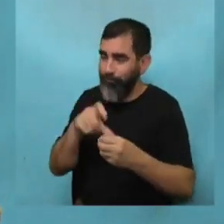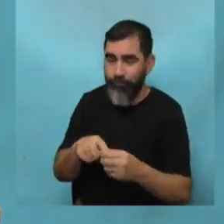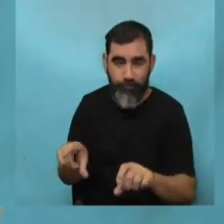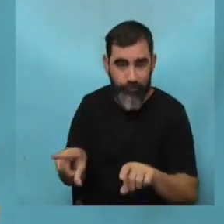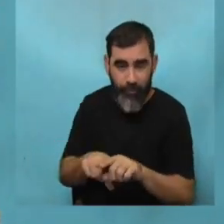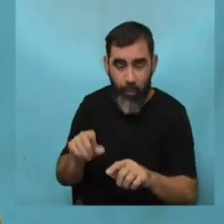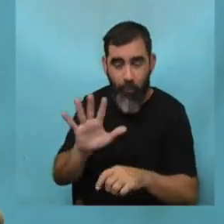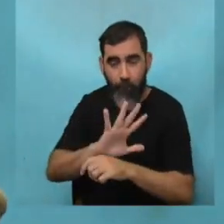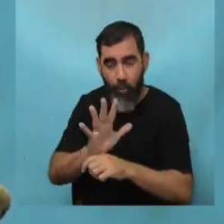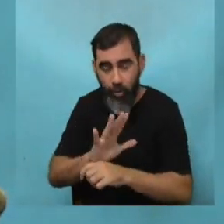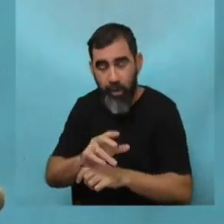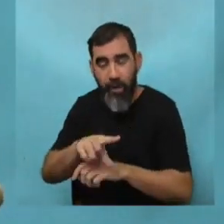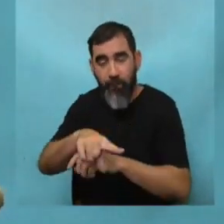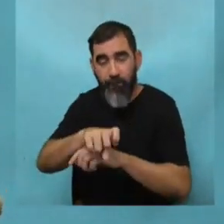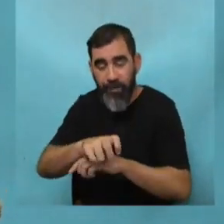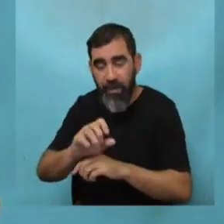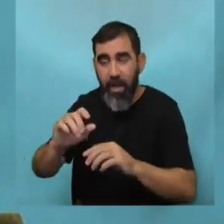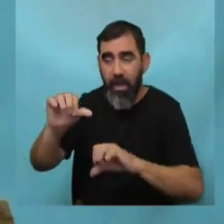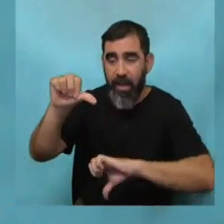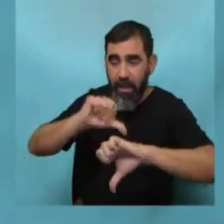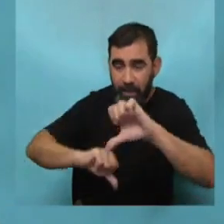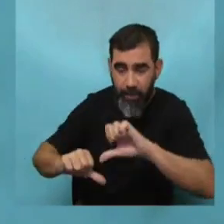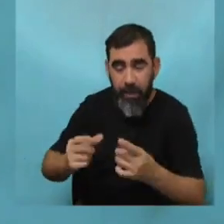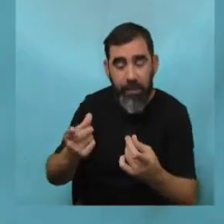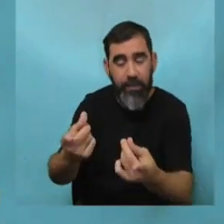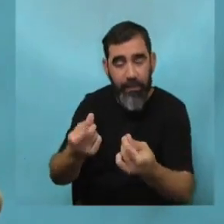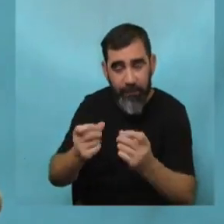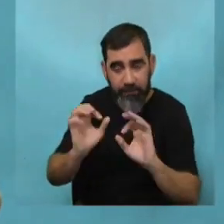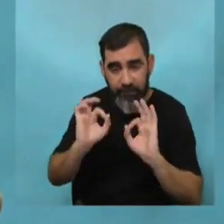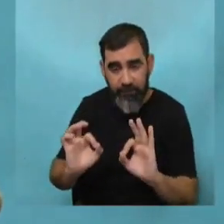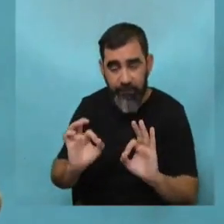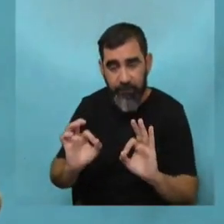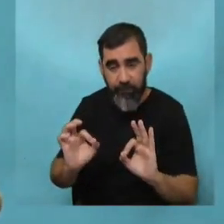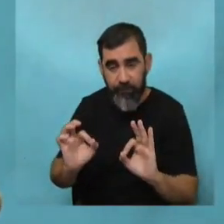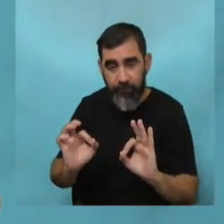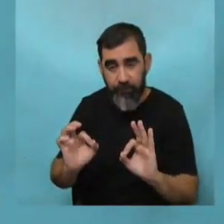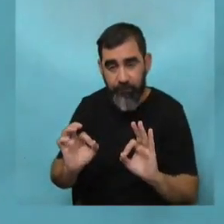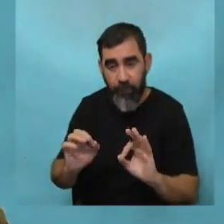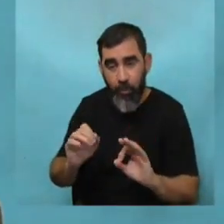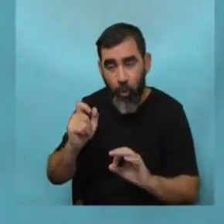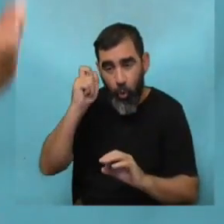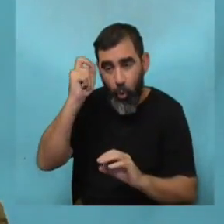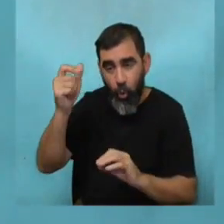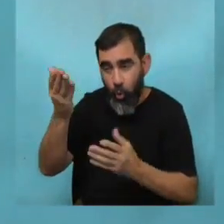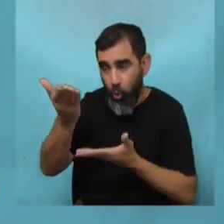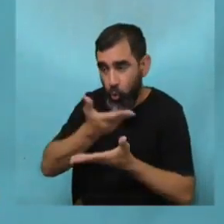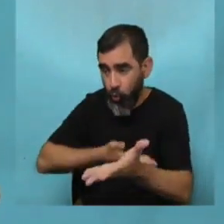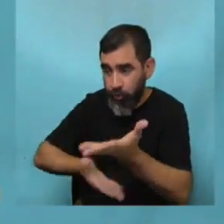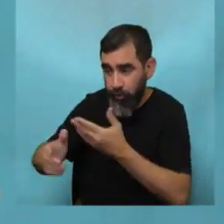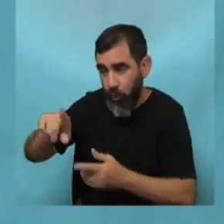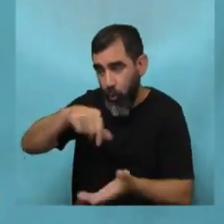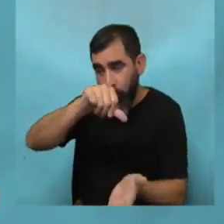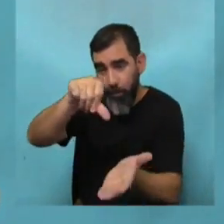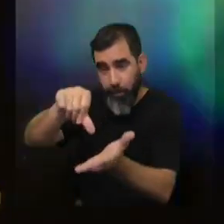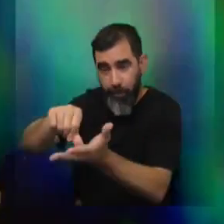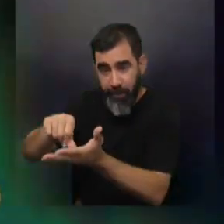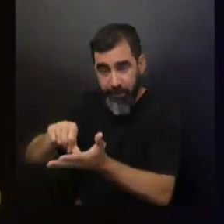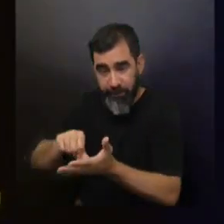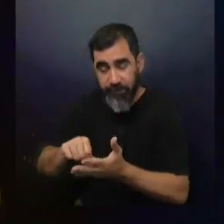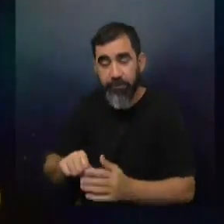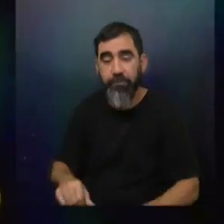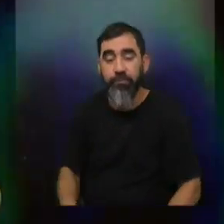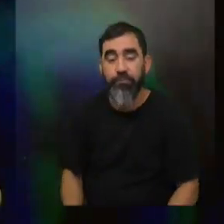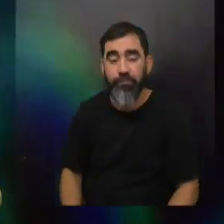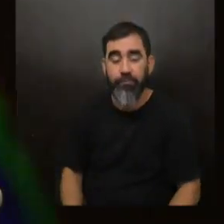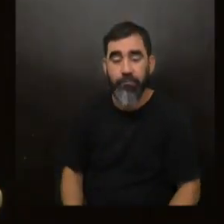Biología, física, química, realmente necesitan de conocimiento que se produce en otras universidades y en otros